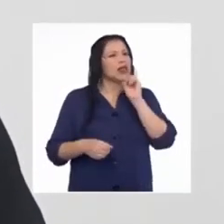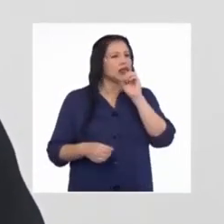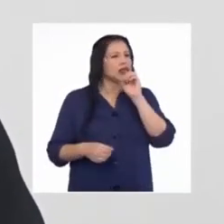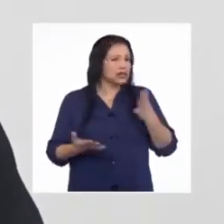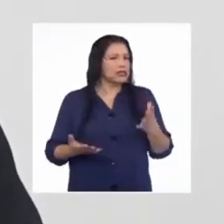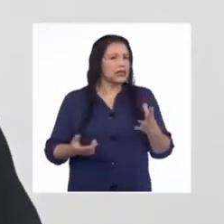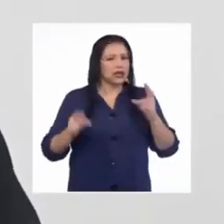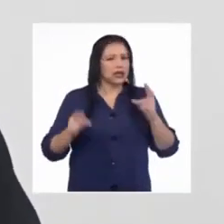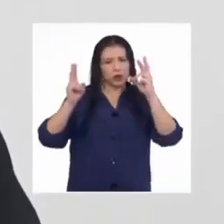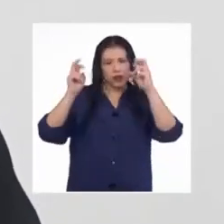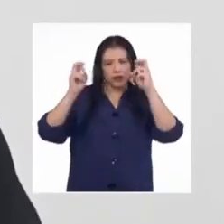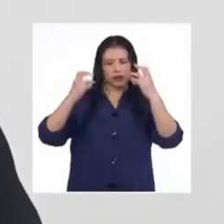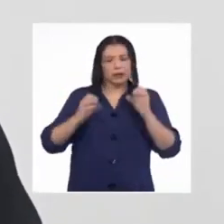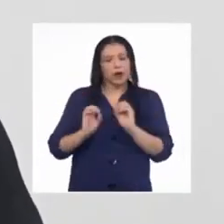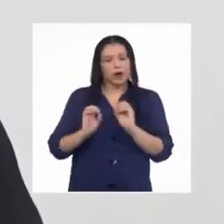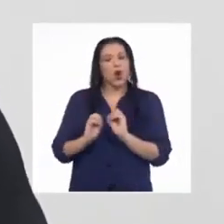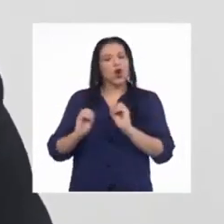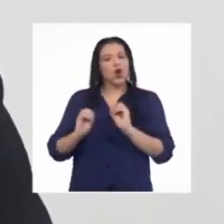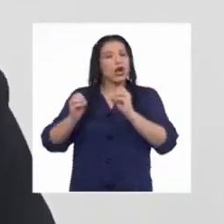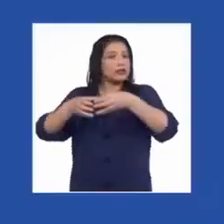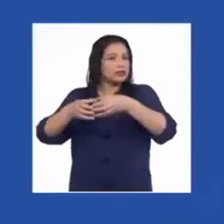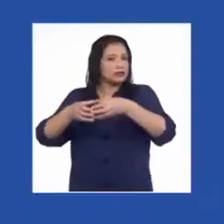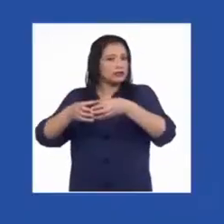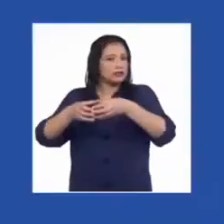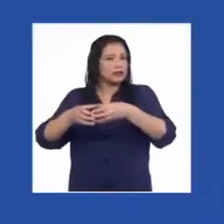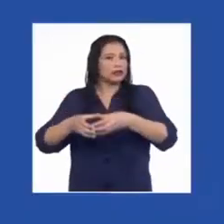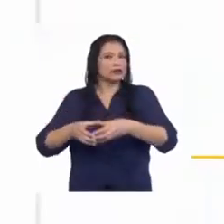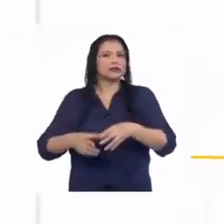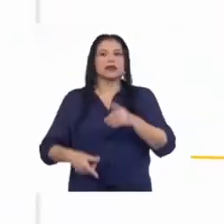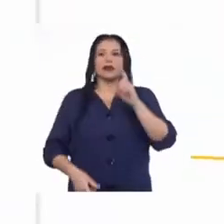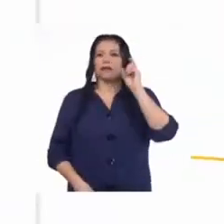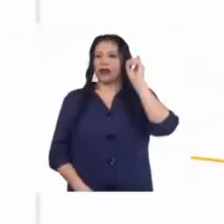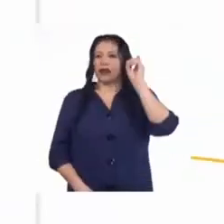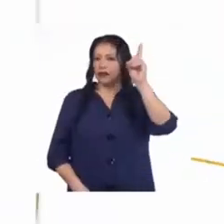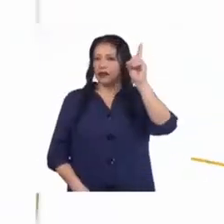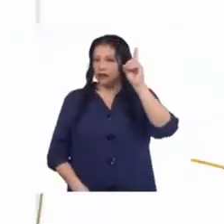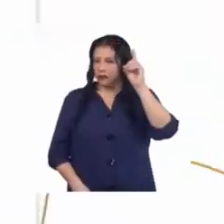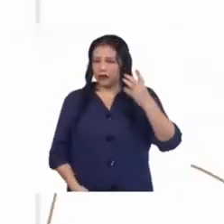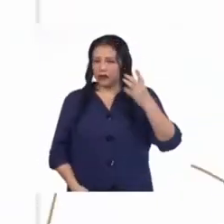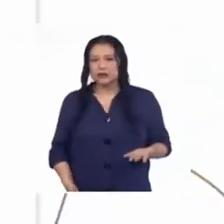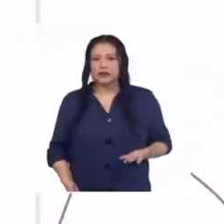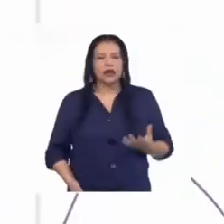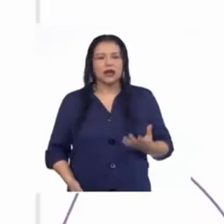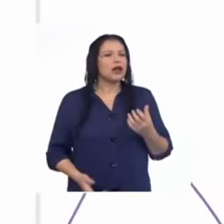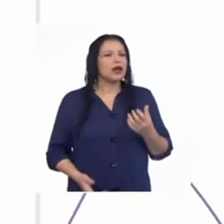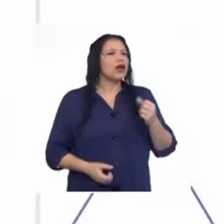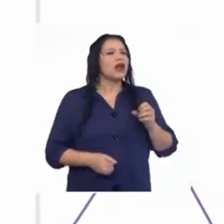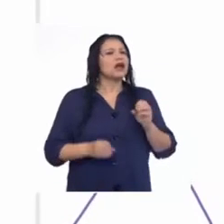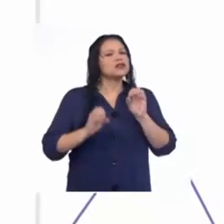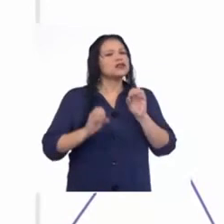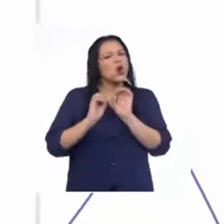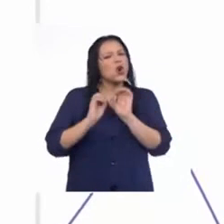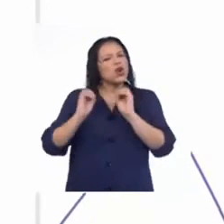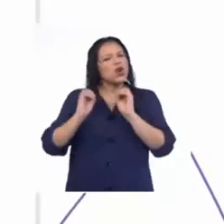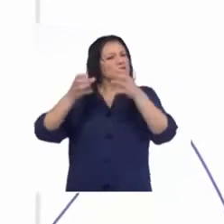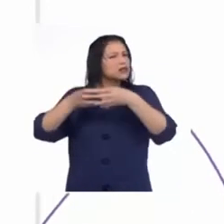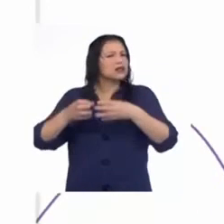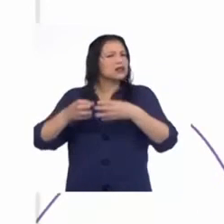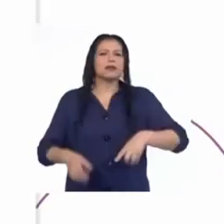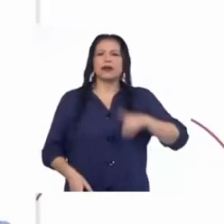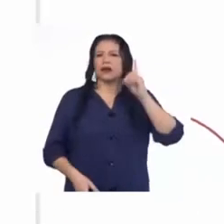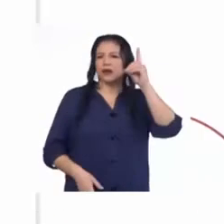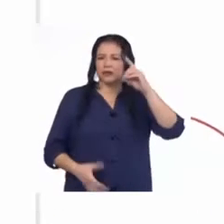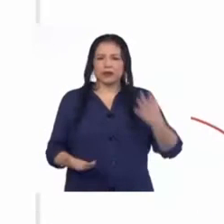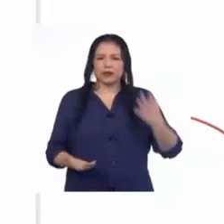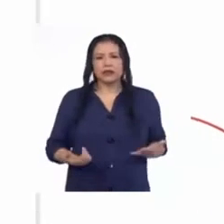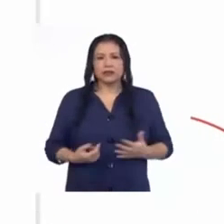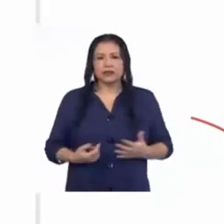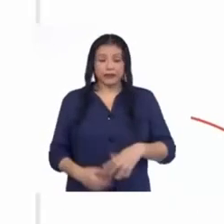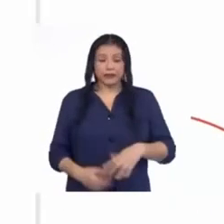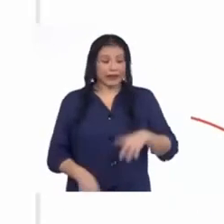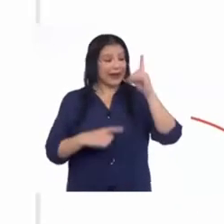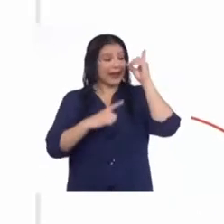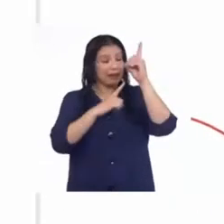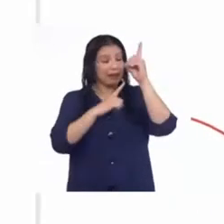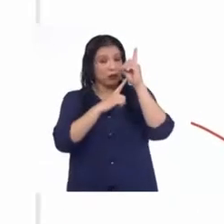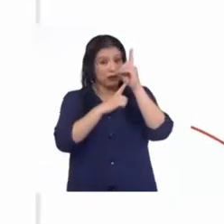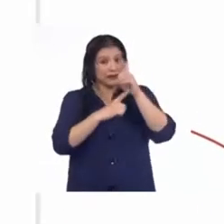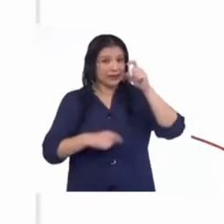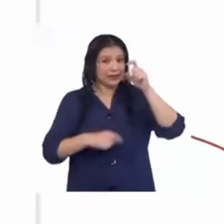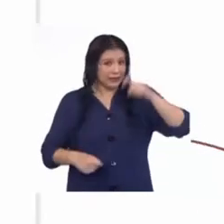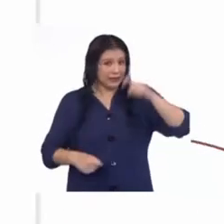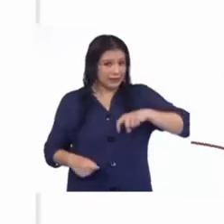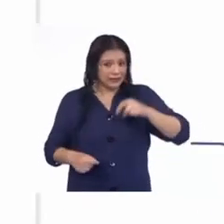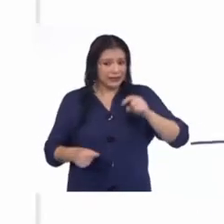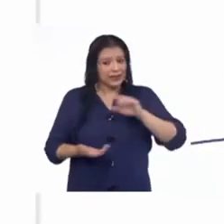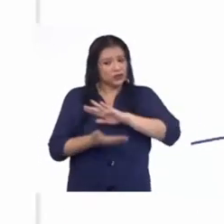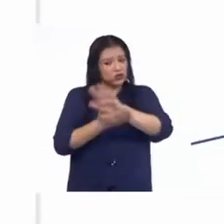ver con las instituciones para la democracia. Las instituciones para la democracia. La democracia requiere que